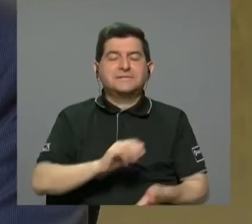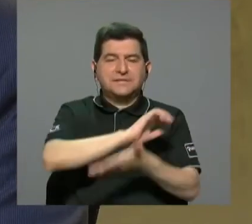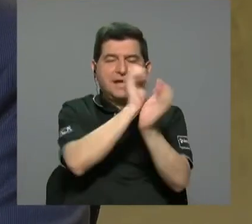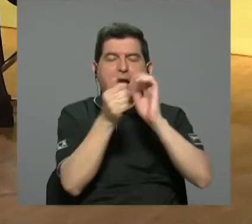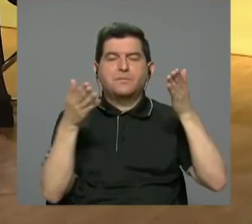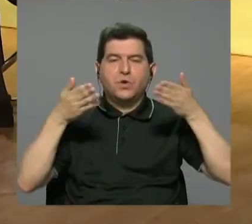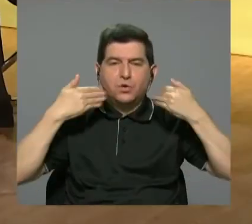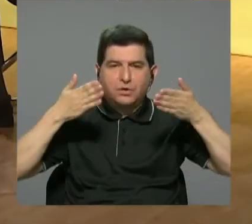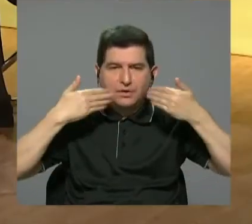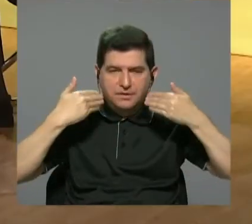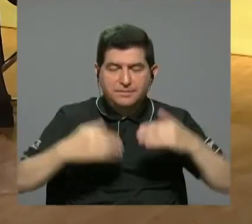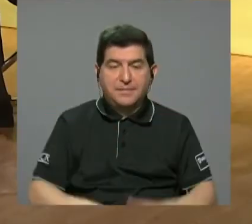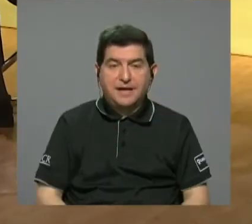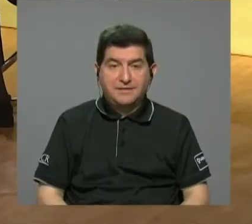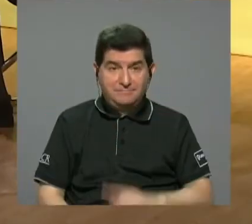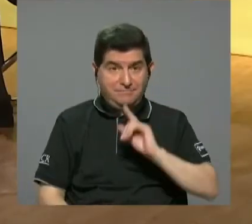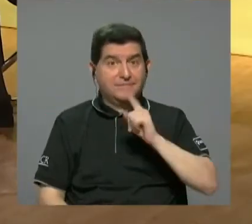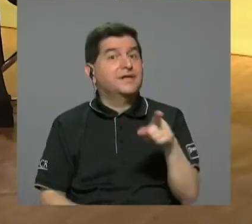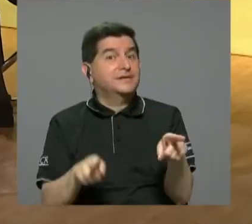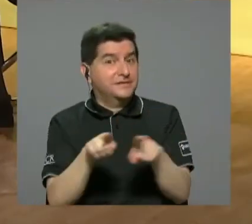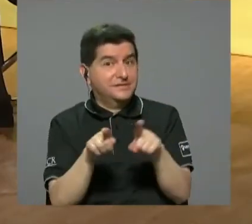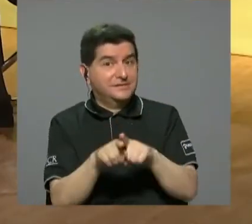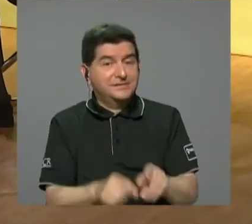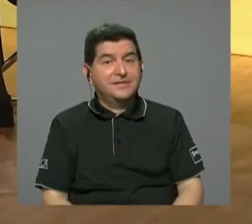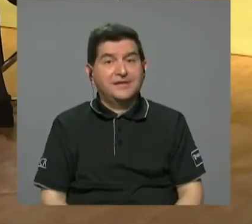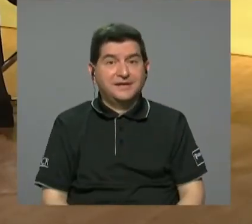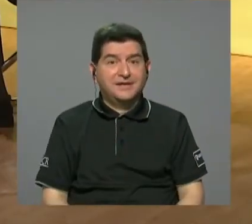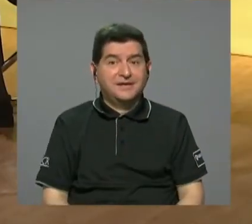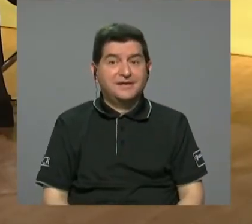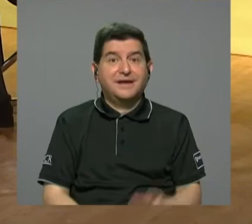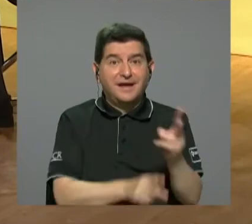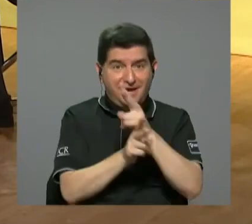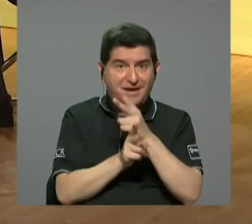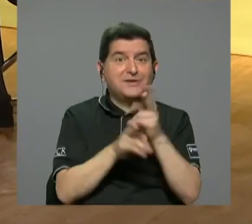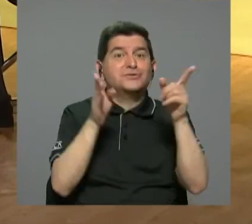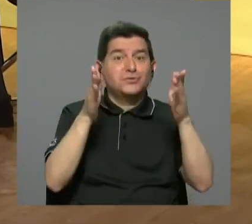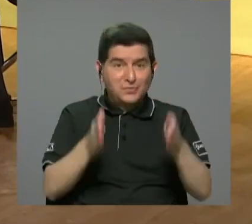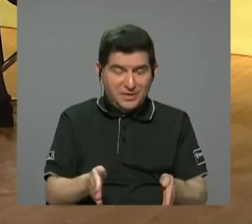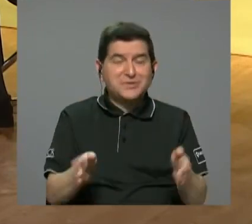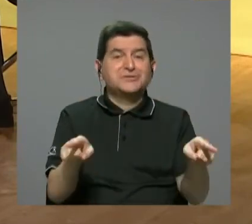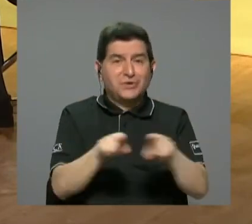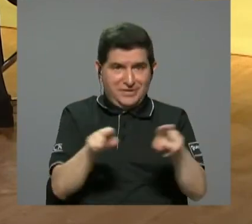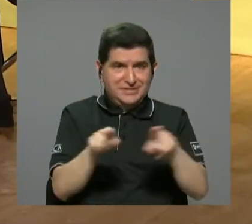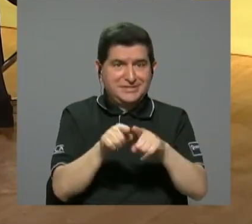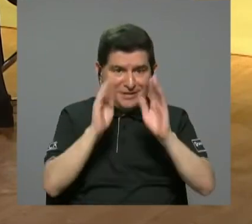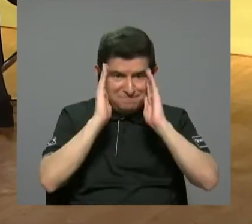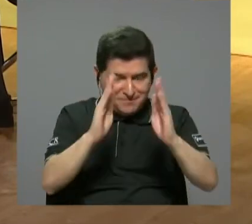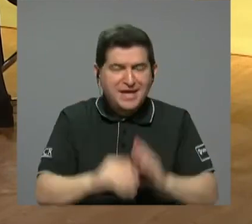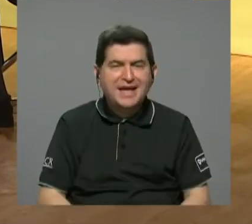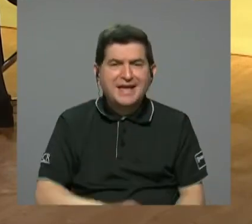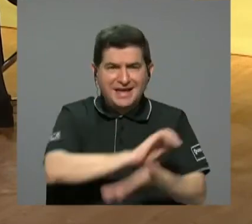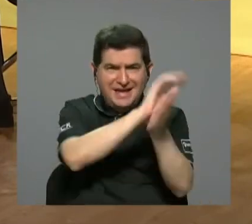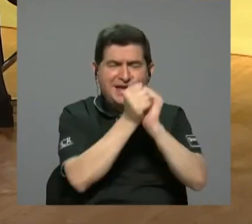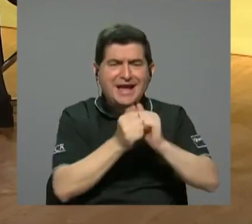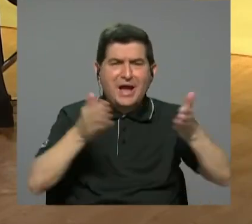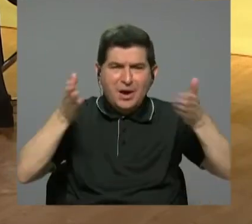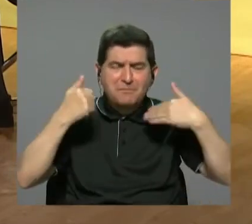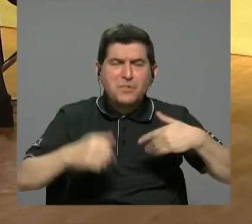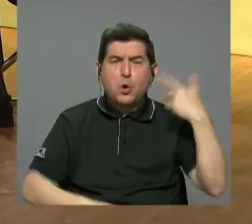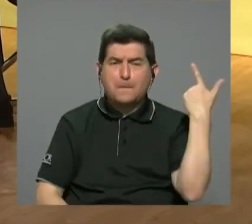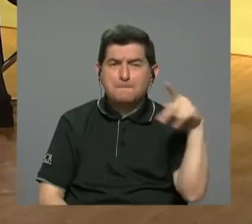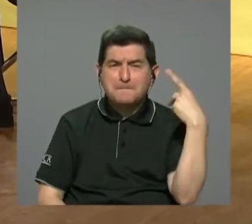climático, que dicho sea de paso, nos incumbe a los supervisores también, porque el cambio climático trae